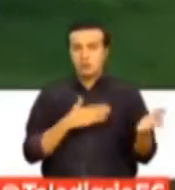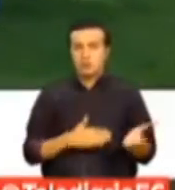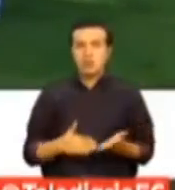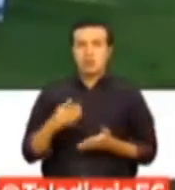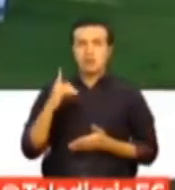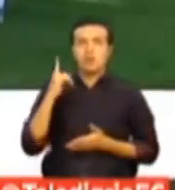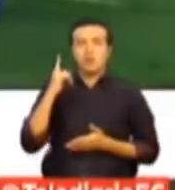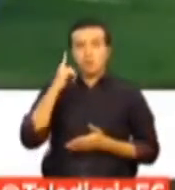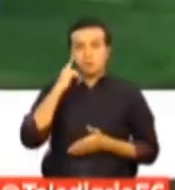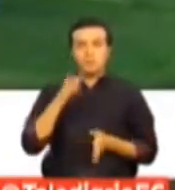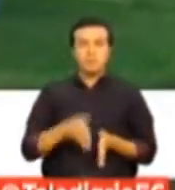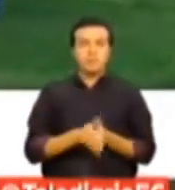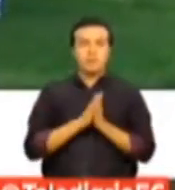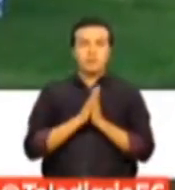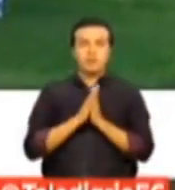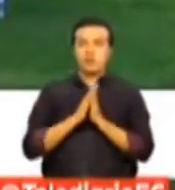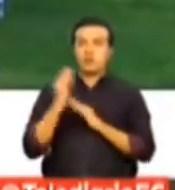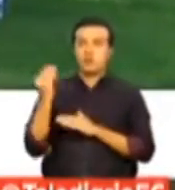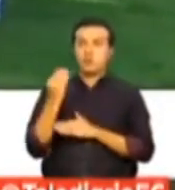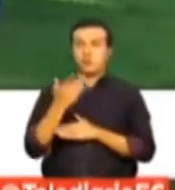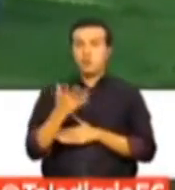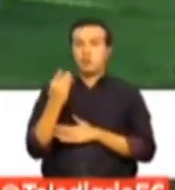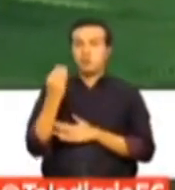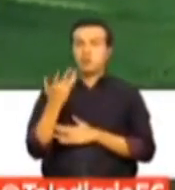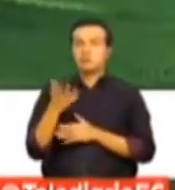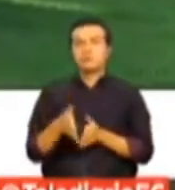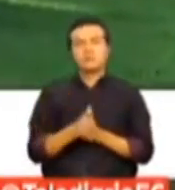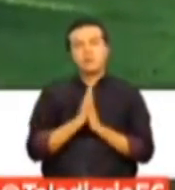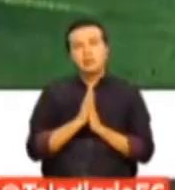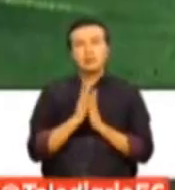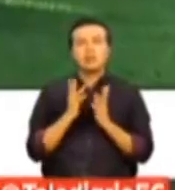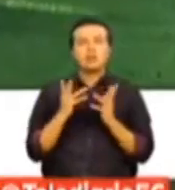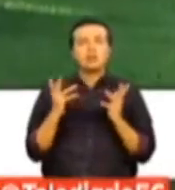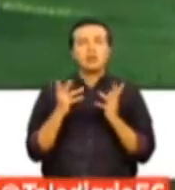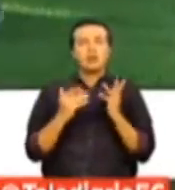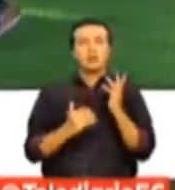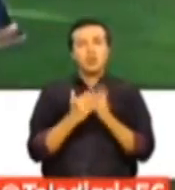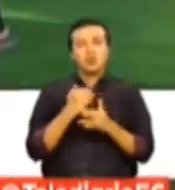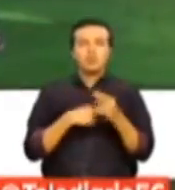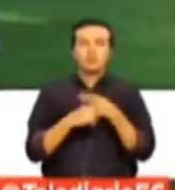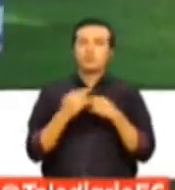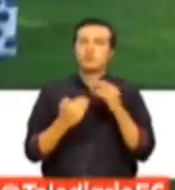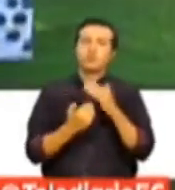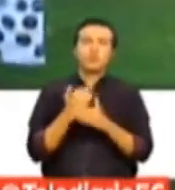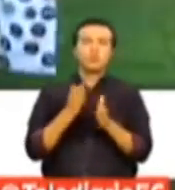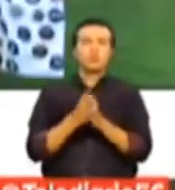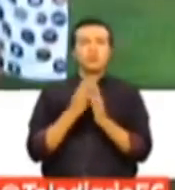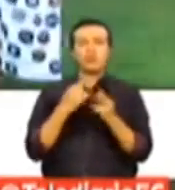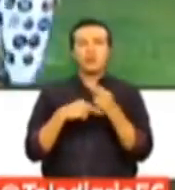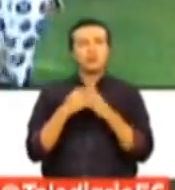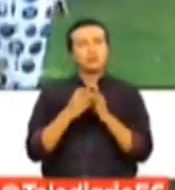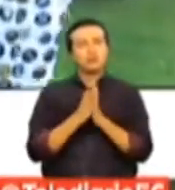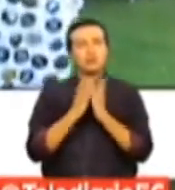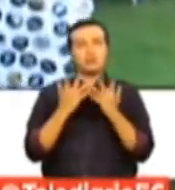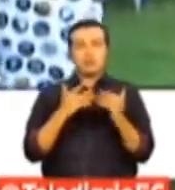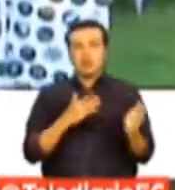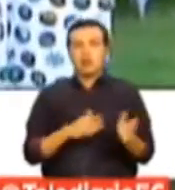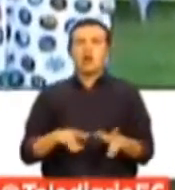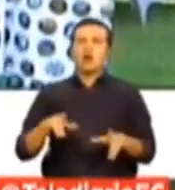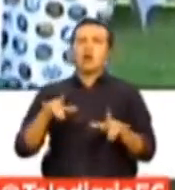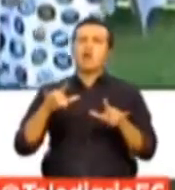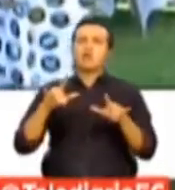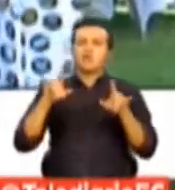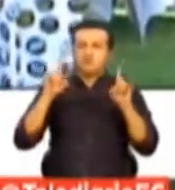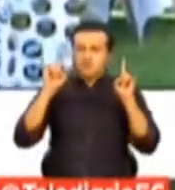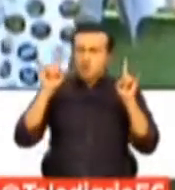visto que una de las demandas de los sectores juveniles principalmente eran precisamente los nuevos emprendimientos. Entonces decidimos que el Rock